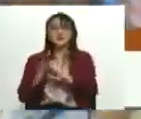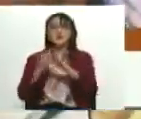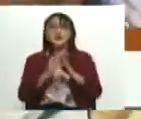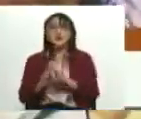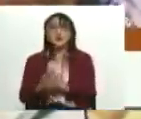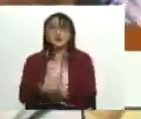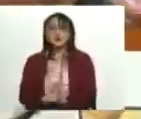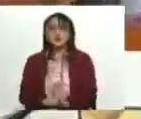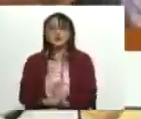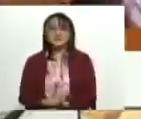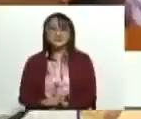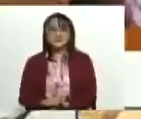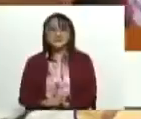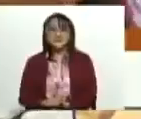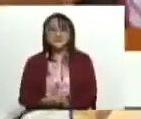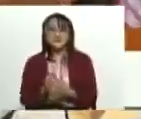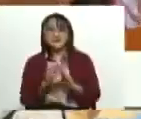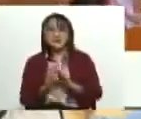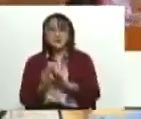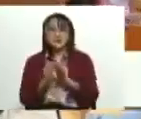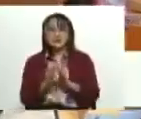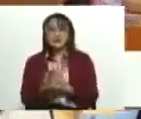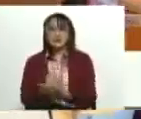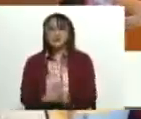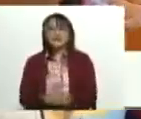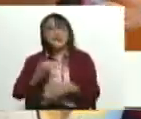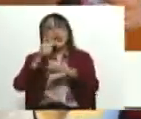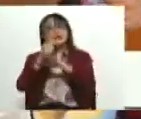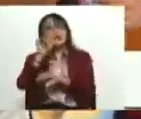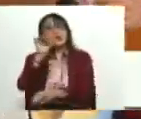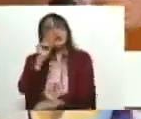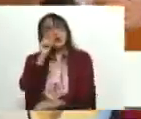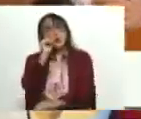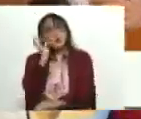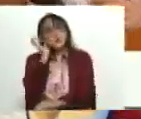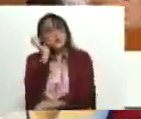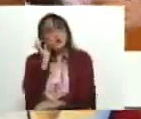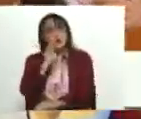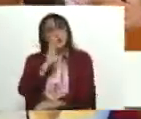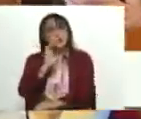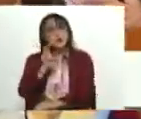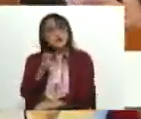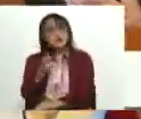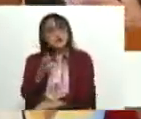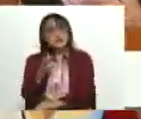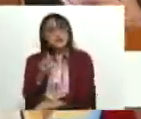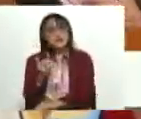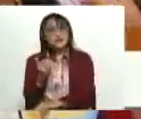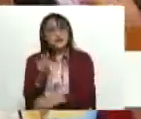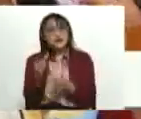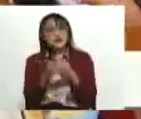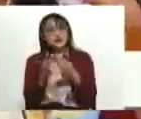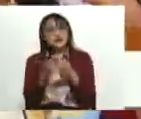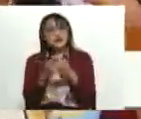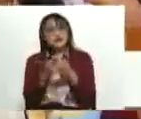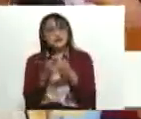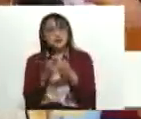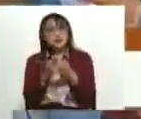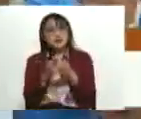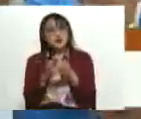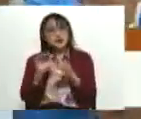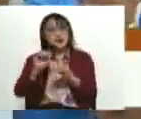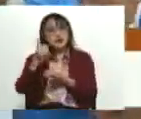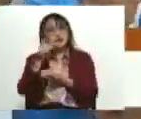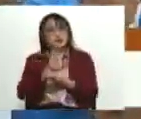las jefas y jefes de comunidad? Jefas y jefes de VC y sus equipos, ¿no? Jefas y jefes